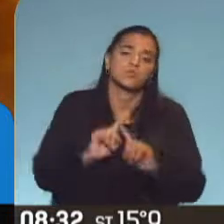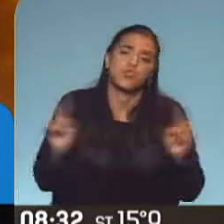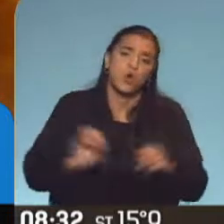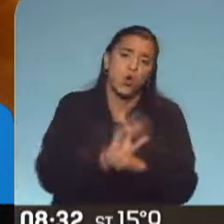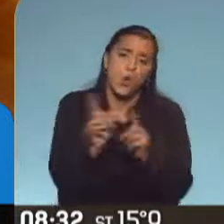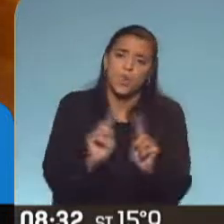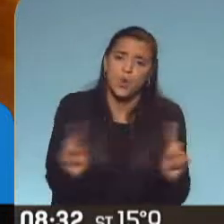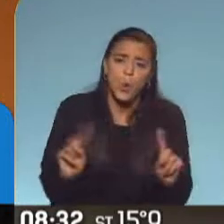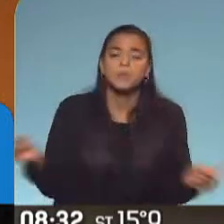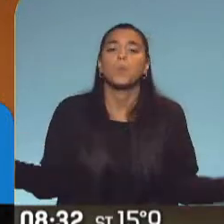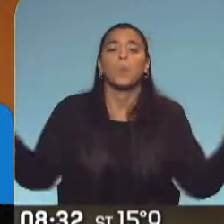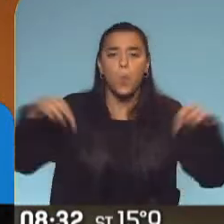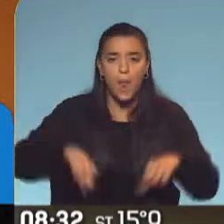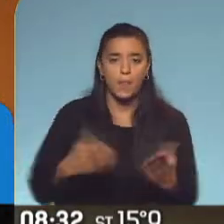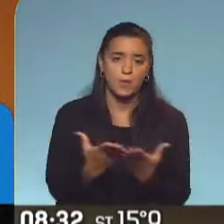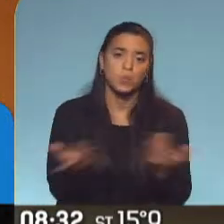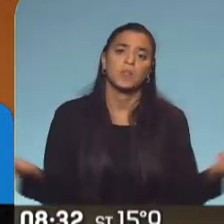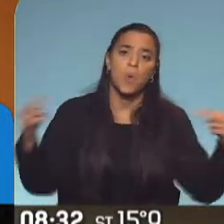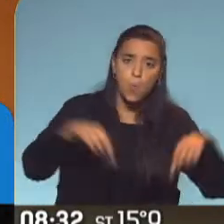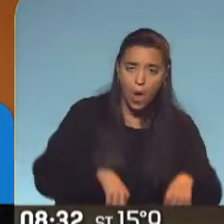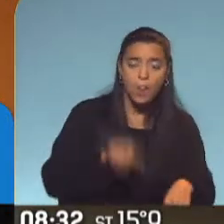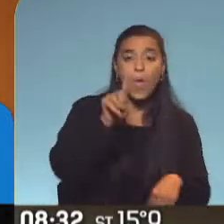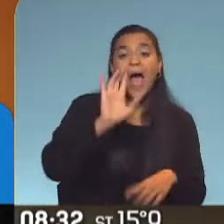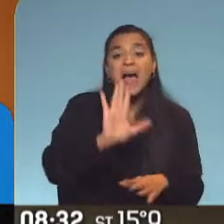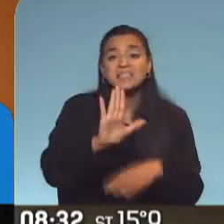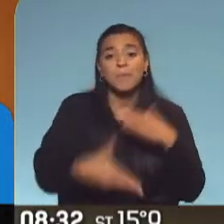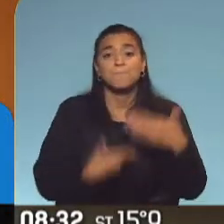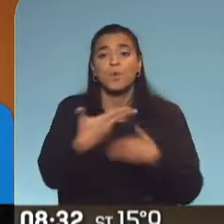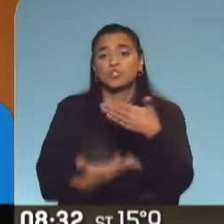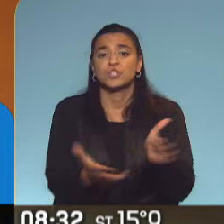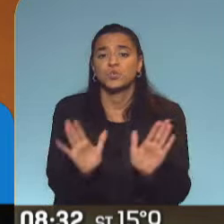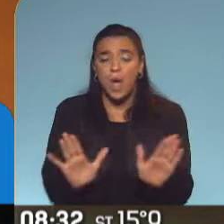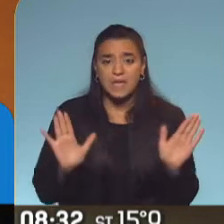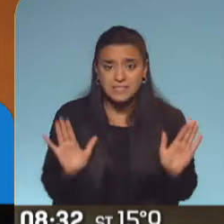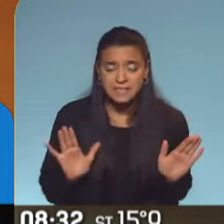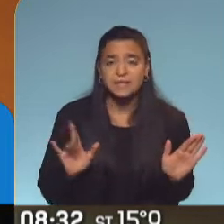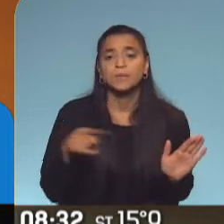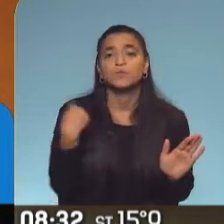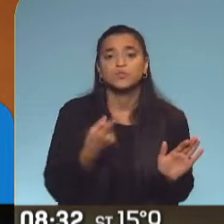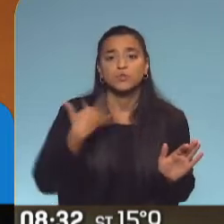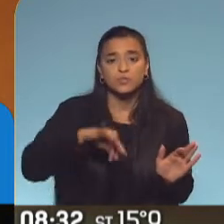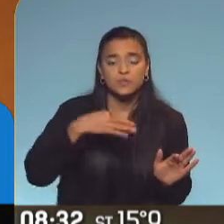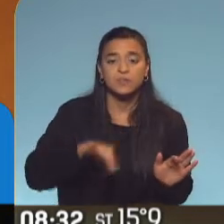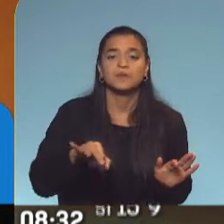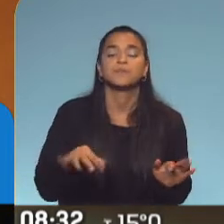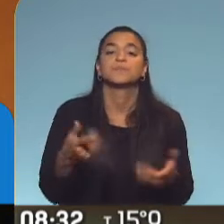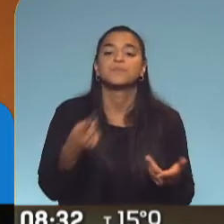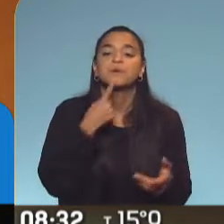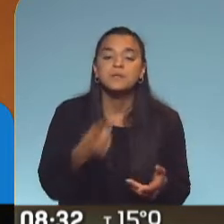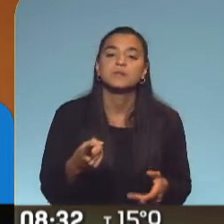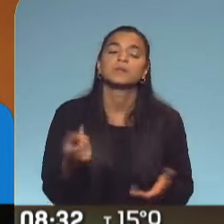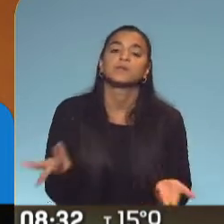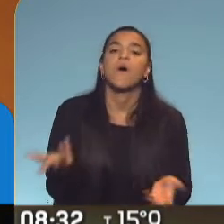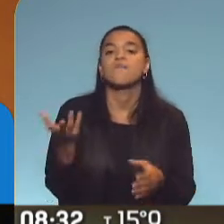se reintegran todos los estudiantes. Bueno, este es el proceso que tenemos que transitar, siendo conscientes que genera impacto